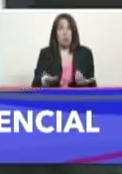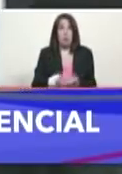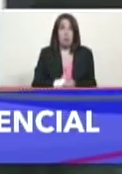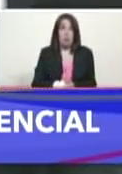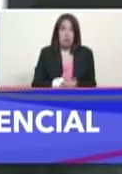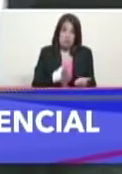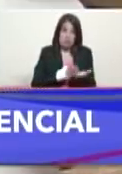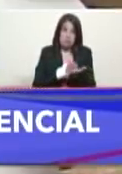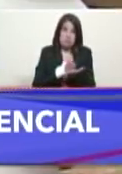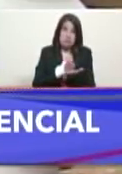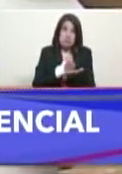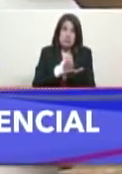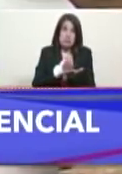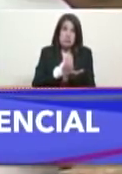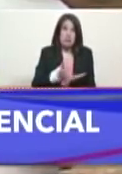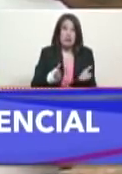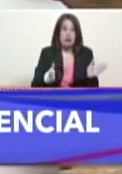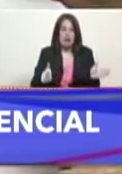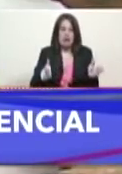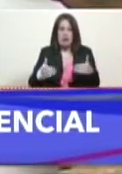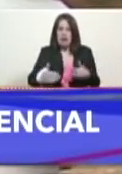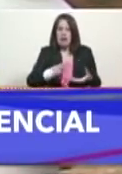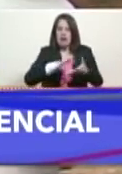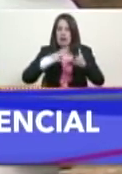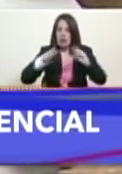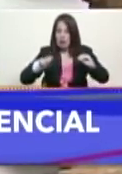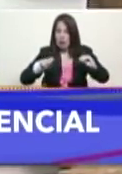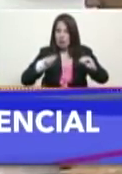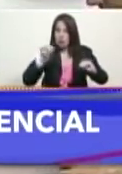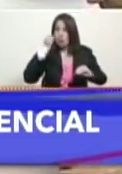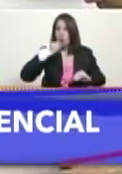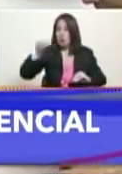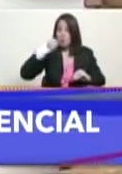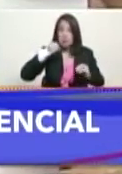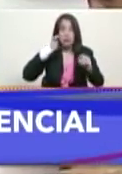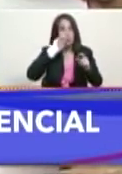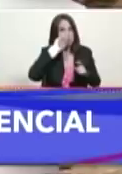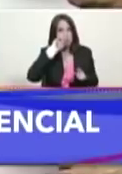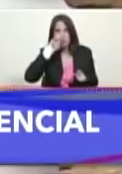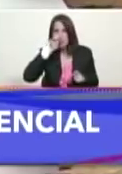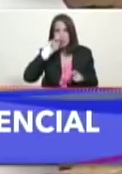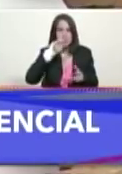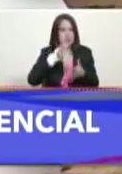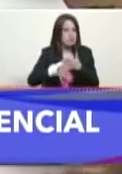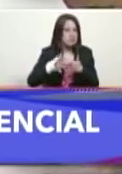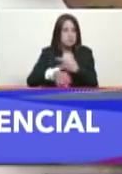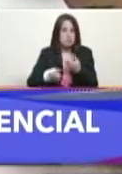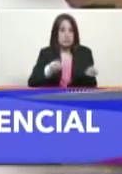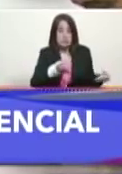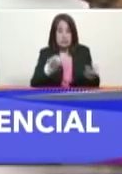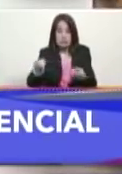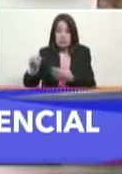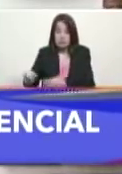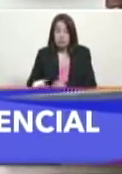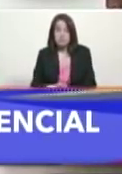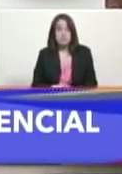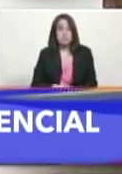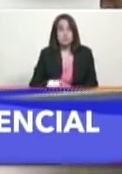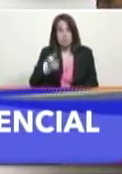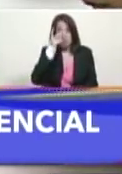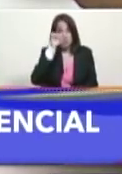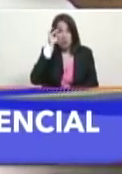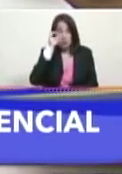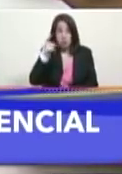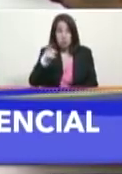continuado la distribución de los CLAP y tenemos que vigilar, compañeros, compañera vicepresidenta que me escucha,